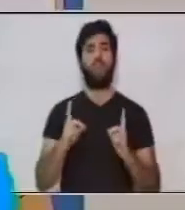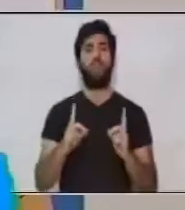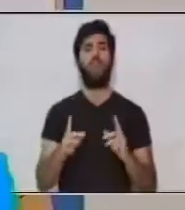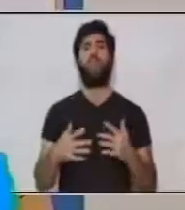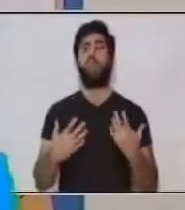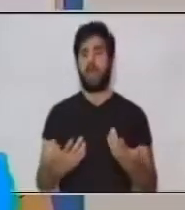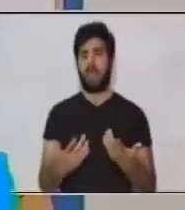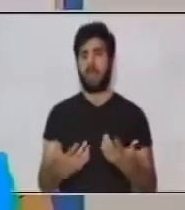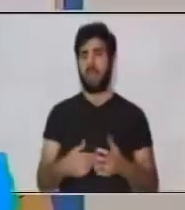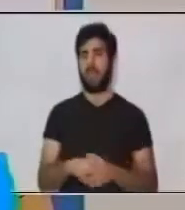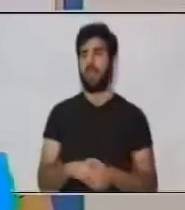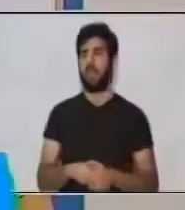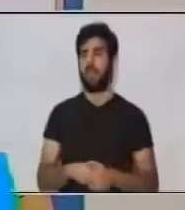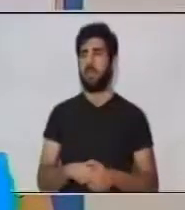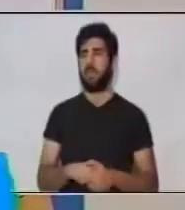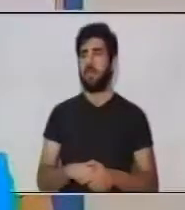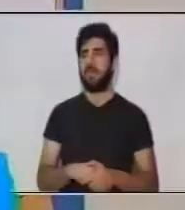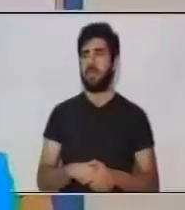bisectriz?